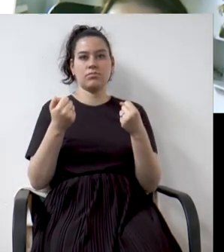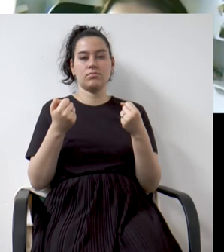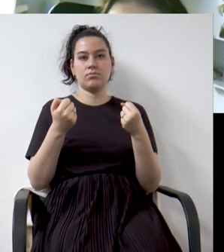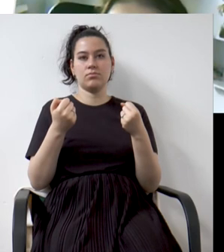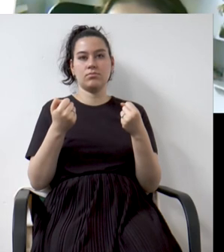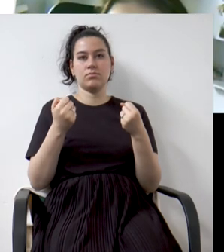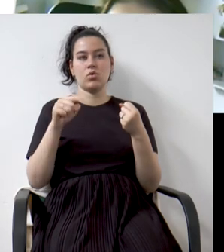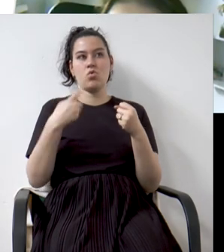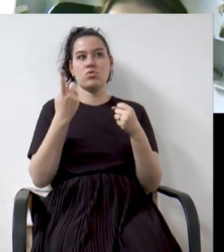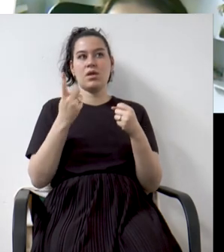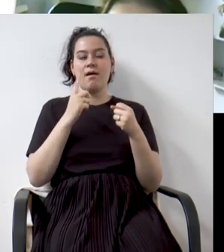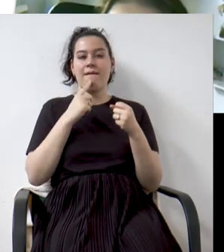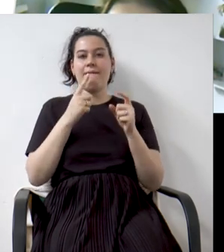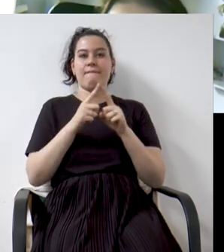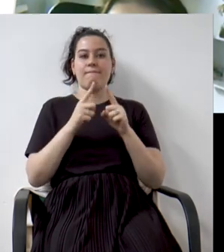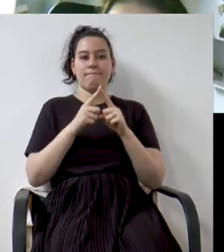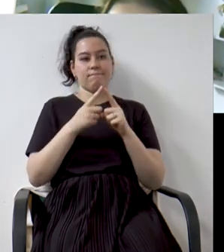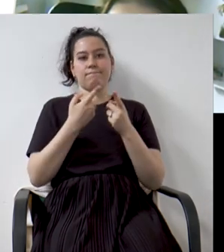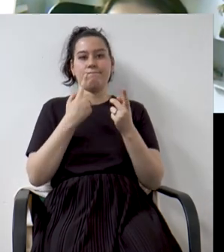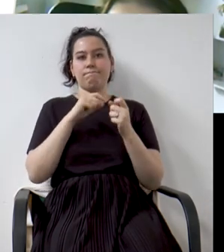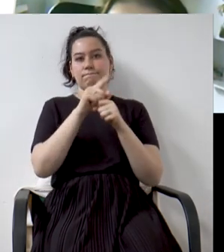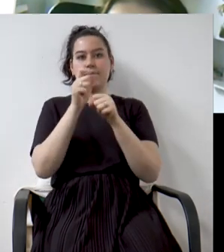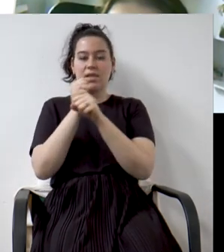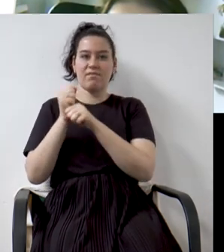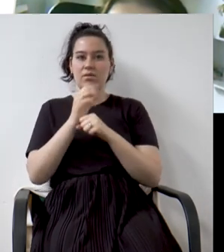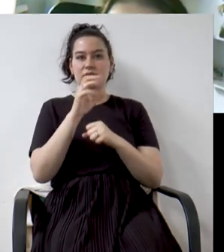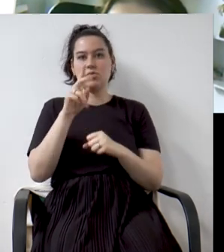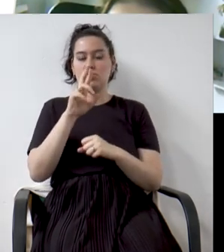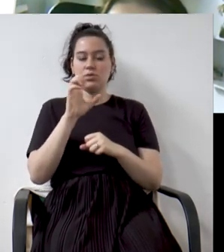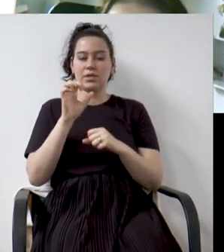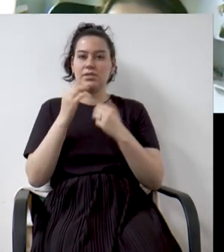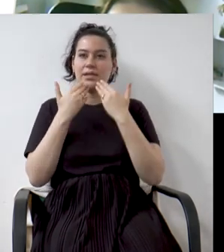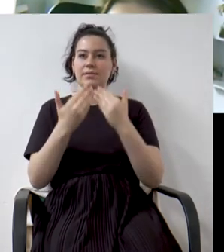con las otras funciones en los ENURES, sobre todo? Gracias.